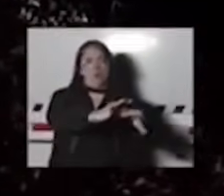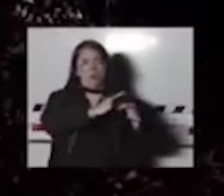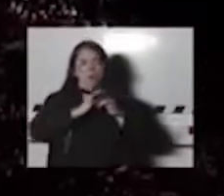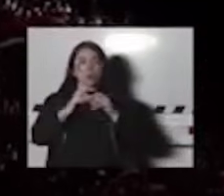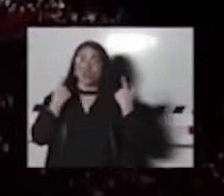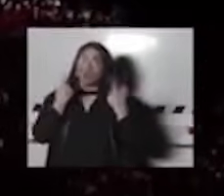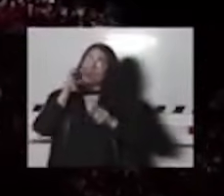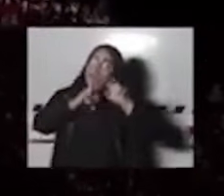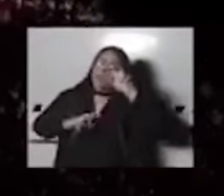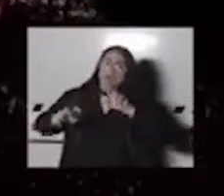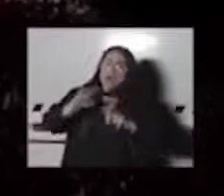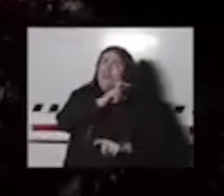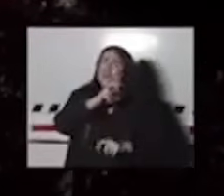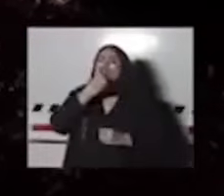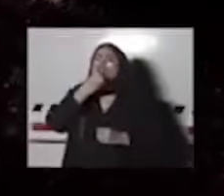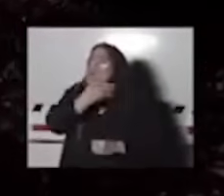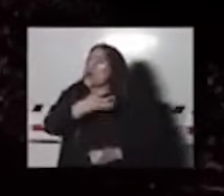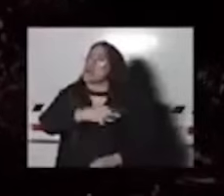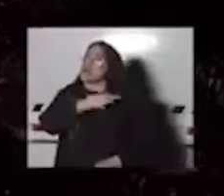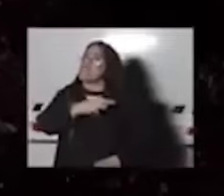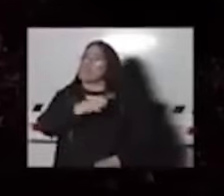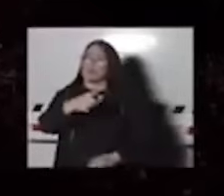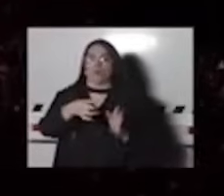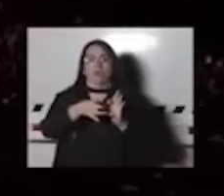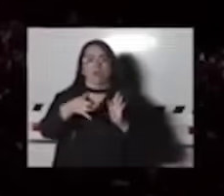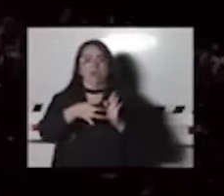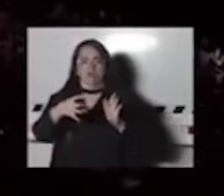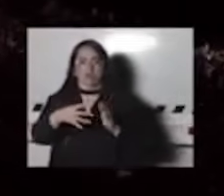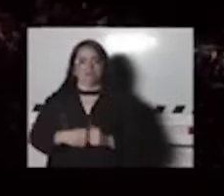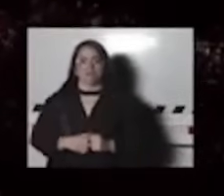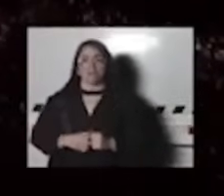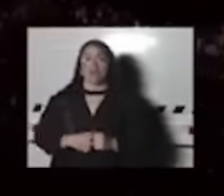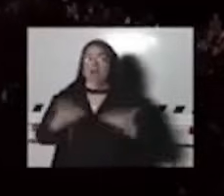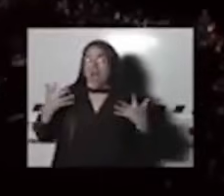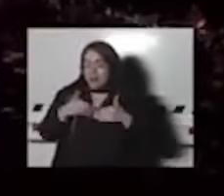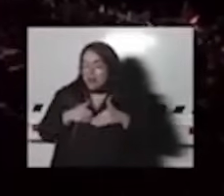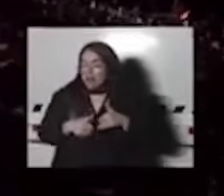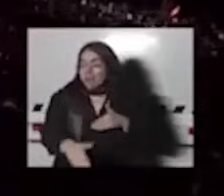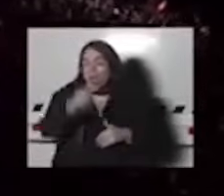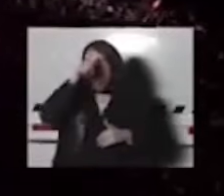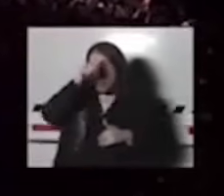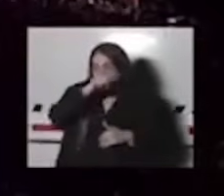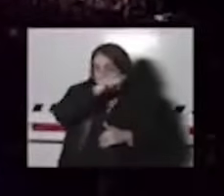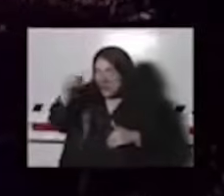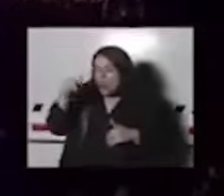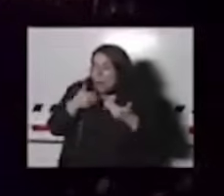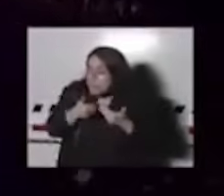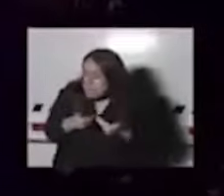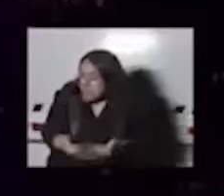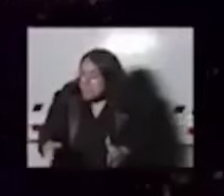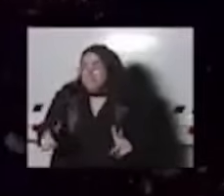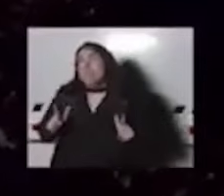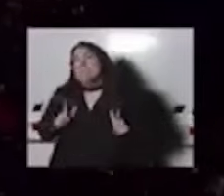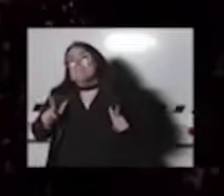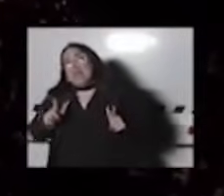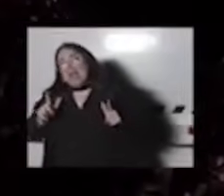país gobernado por una coalición de centrro derecha desde 2019 todas las encuestas otorgan una amplia ventaja al izquierdista frente amplio que